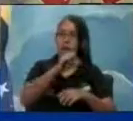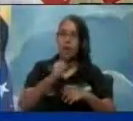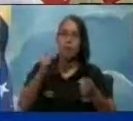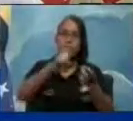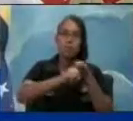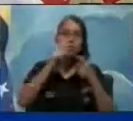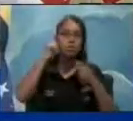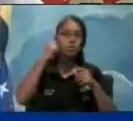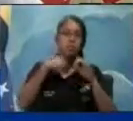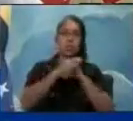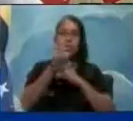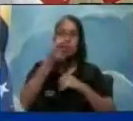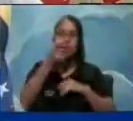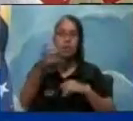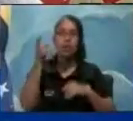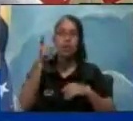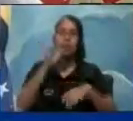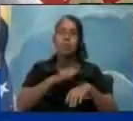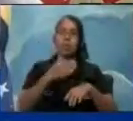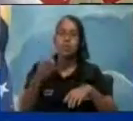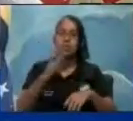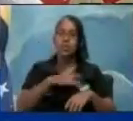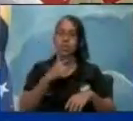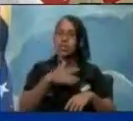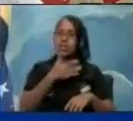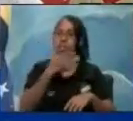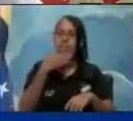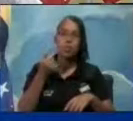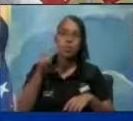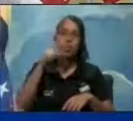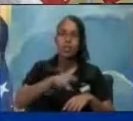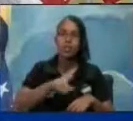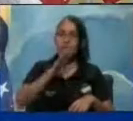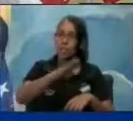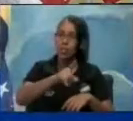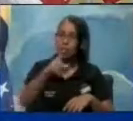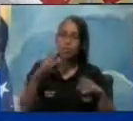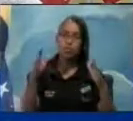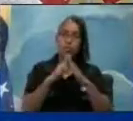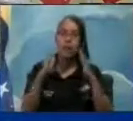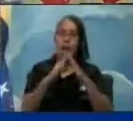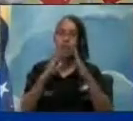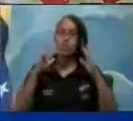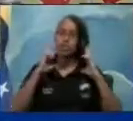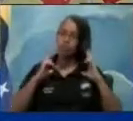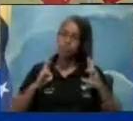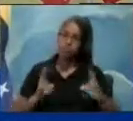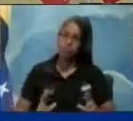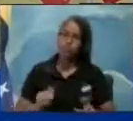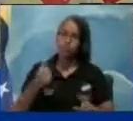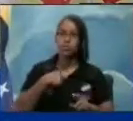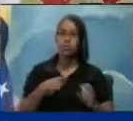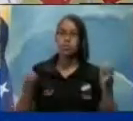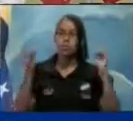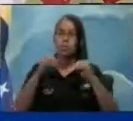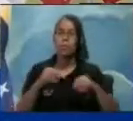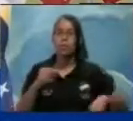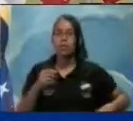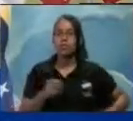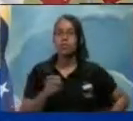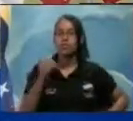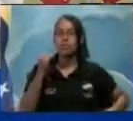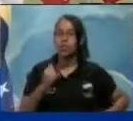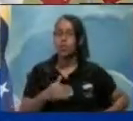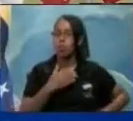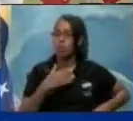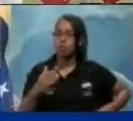para el campo, porque ella se siente mejor estando ahí, reposadita. Yo me pongo como un palo de escoba al lado